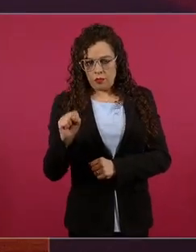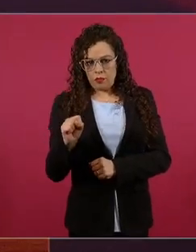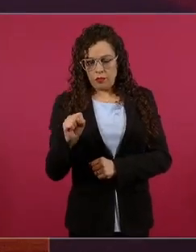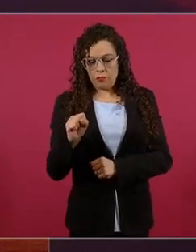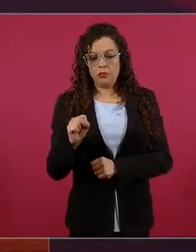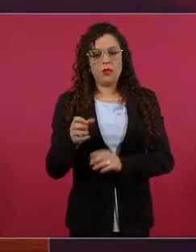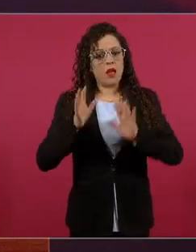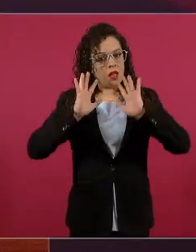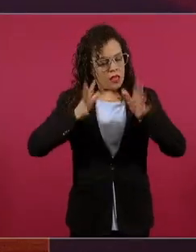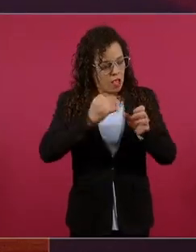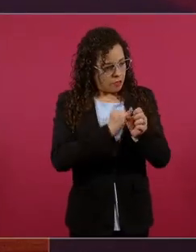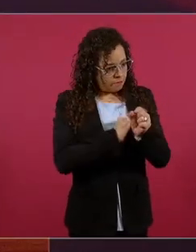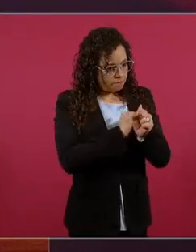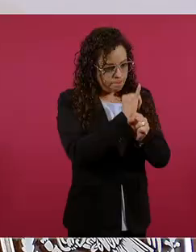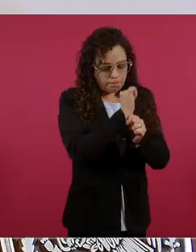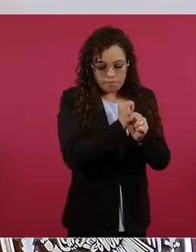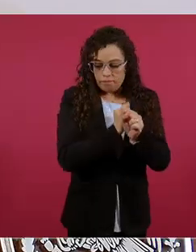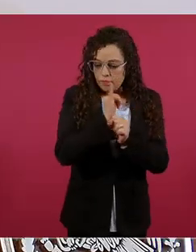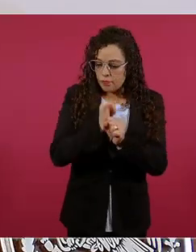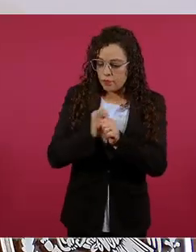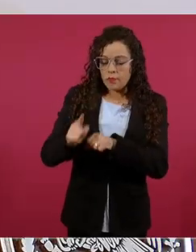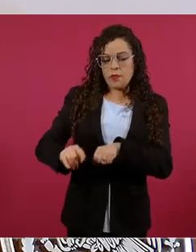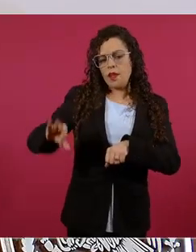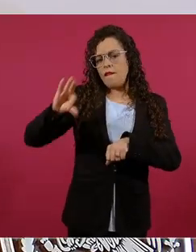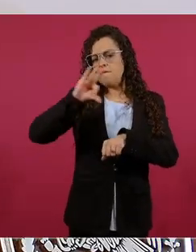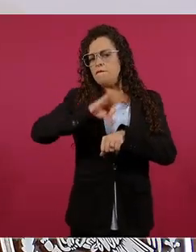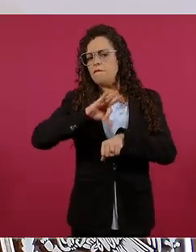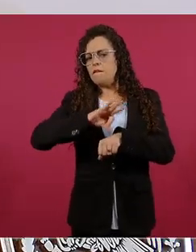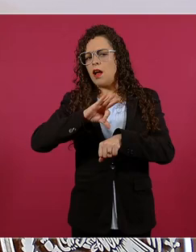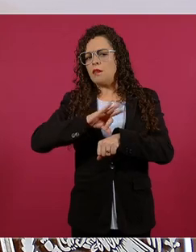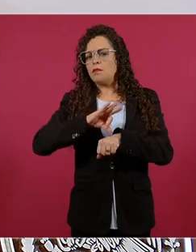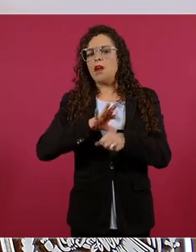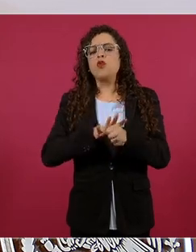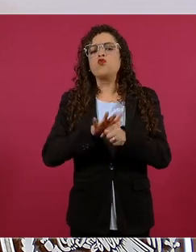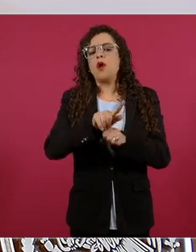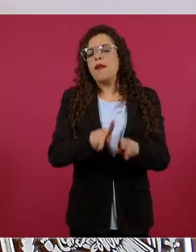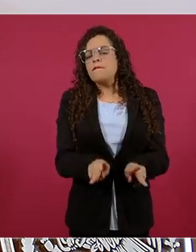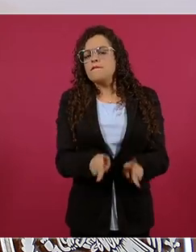investigación para ver qué farmacias estaban vendiendo